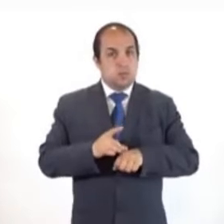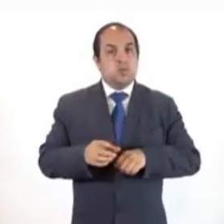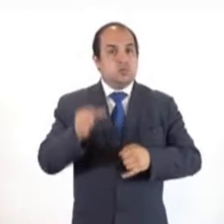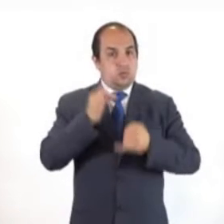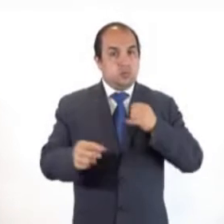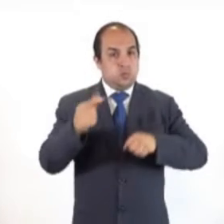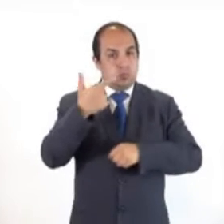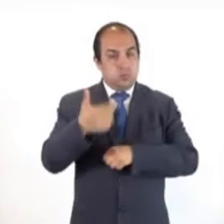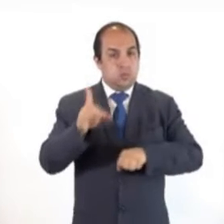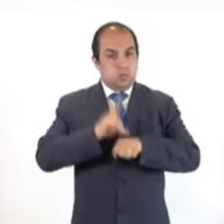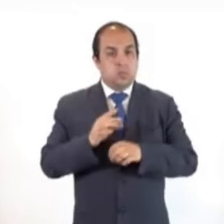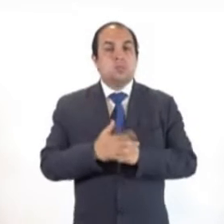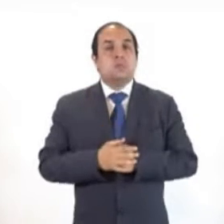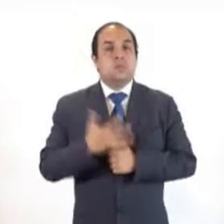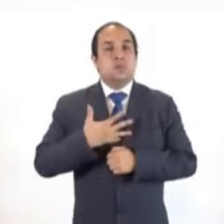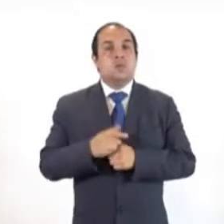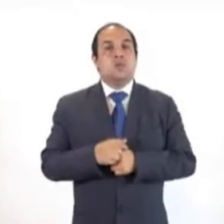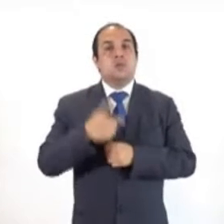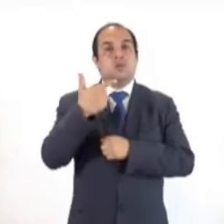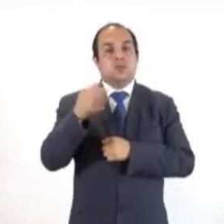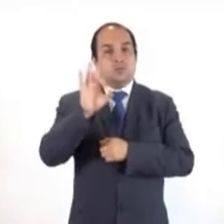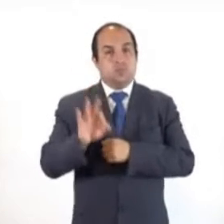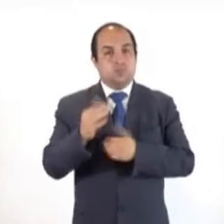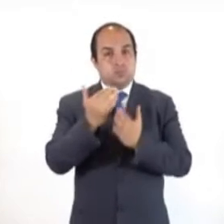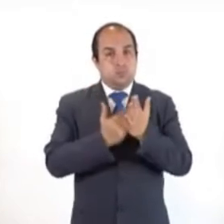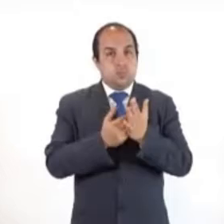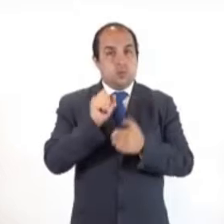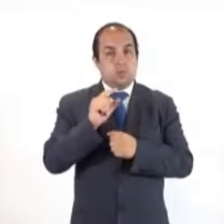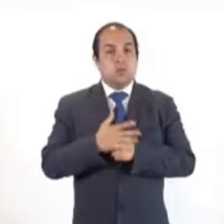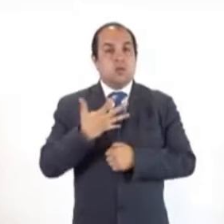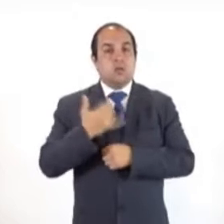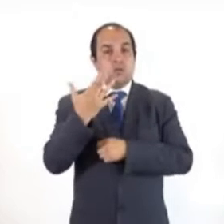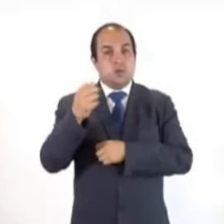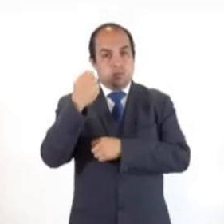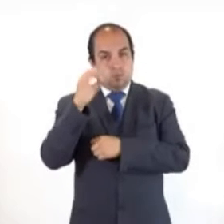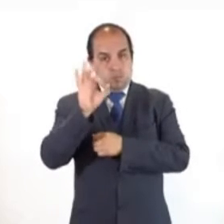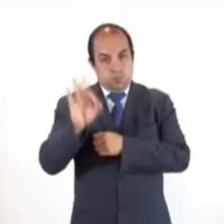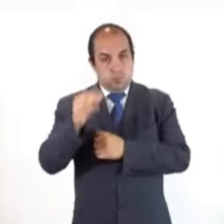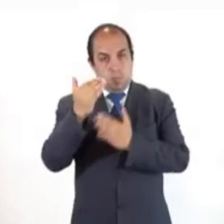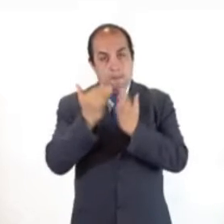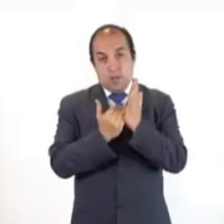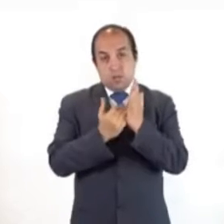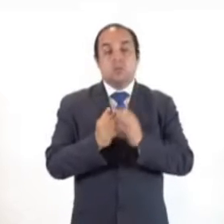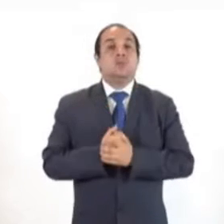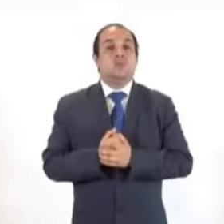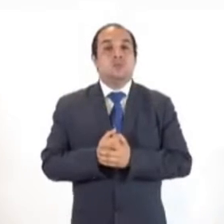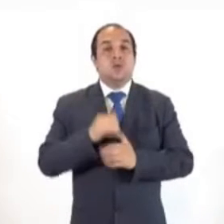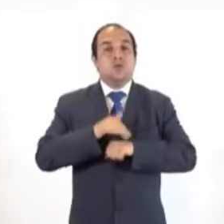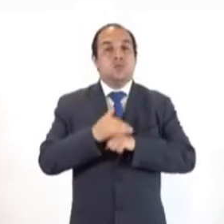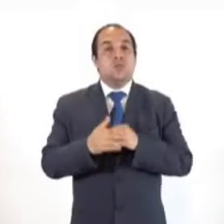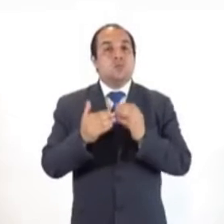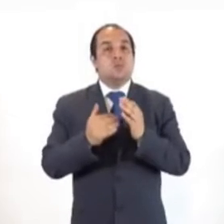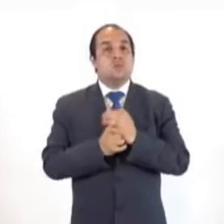días. Es una reducción también del 17% y también es una reducción de 50% menos que nuestro número mínimo durante la